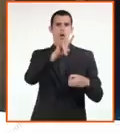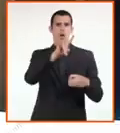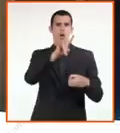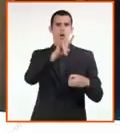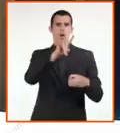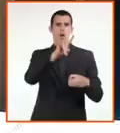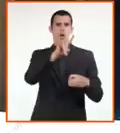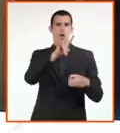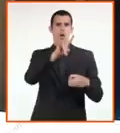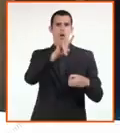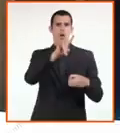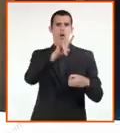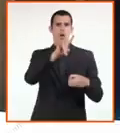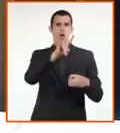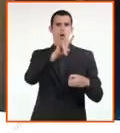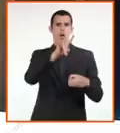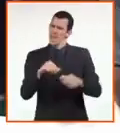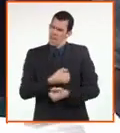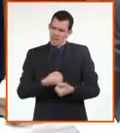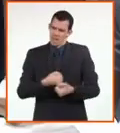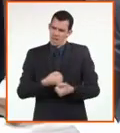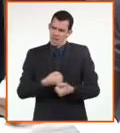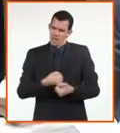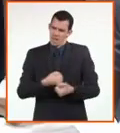desde el esfuerzo siempre colectivo.